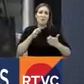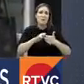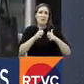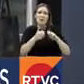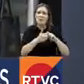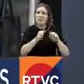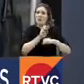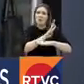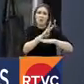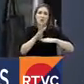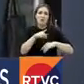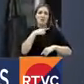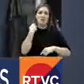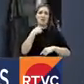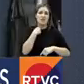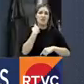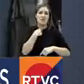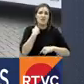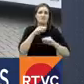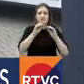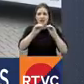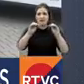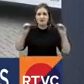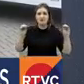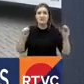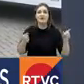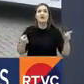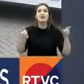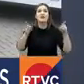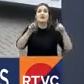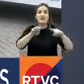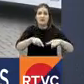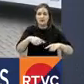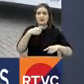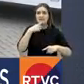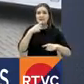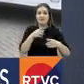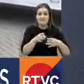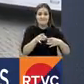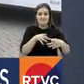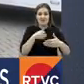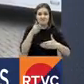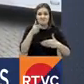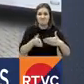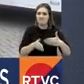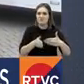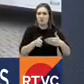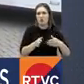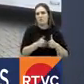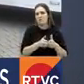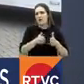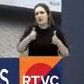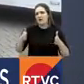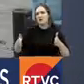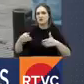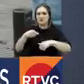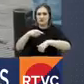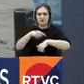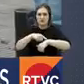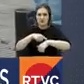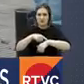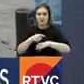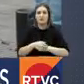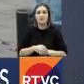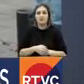logrado. Pues este no ha sido el único anuncio, también habrá ampliación para pagar estos 2 impuestos que por una parte será con